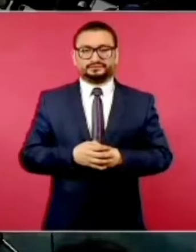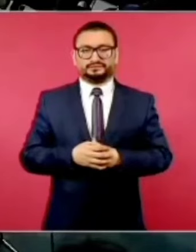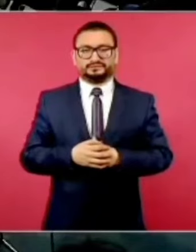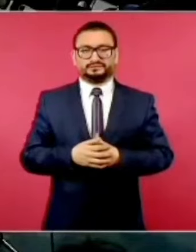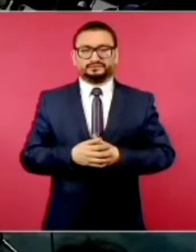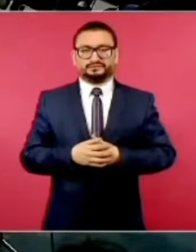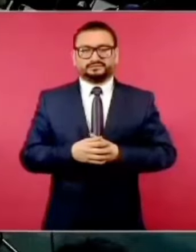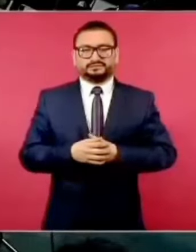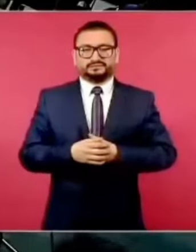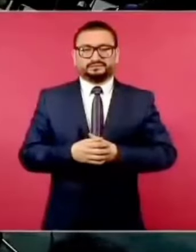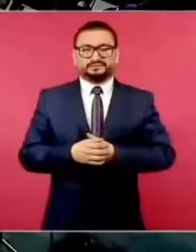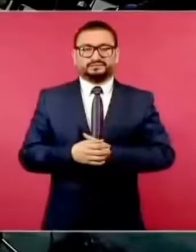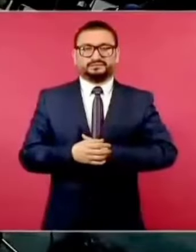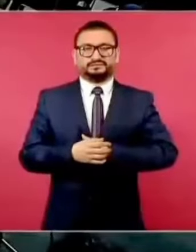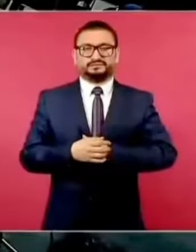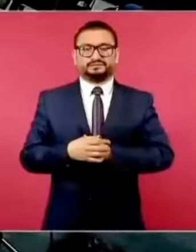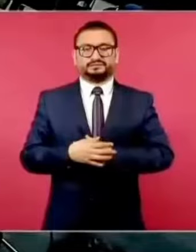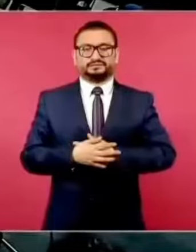Desde